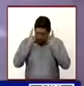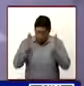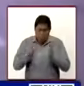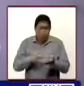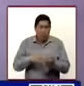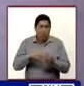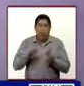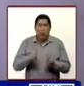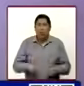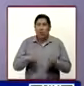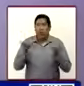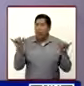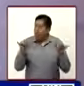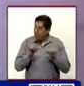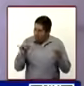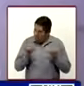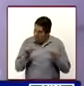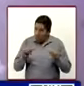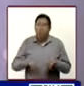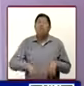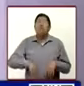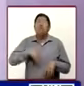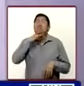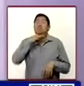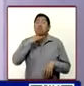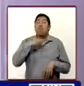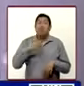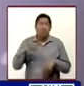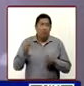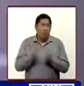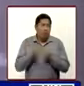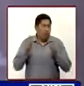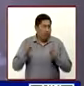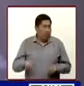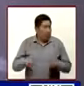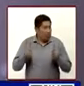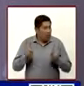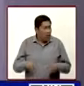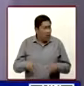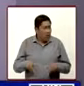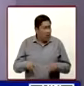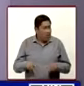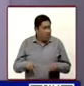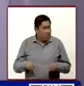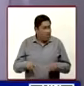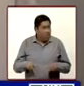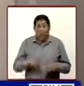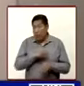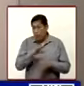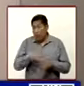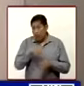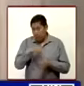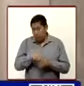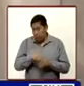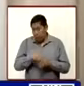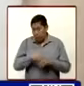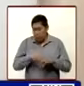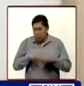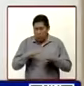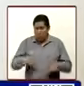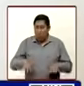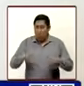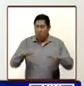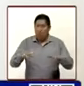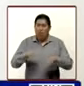de los pacientes, también se encuentra colapsada con pacientes que están incluso en el suelo. Ese es